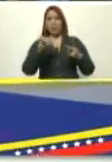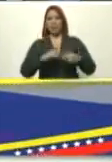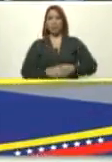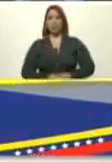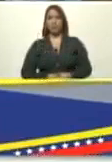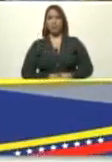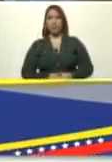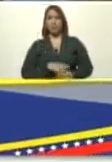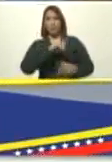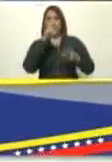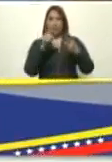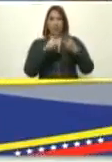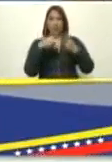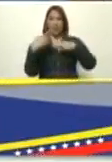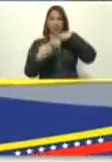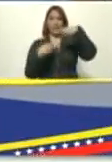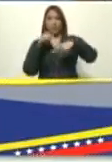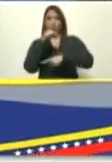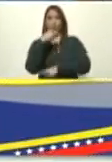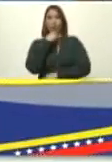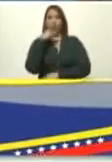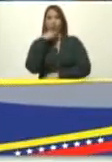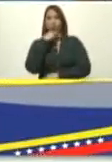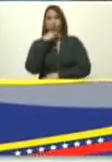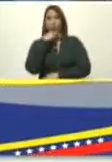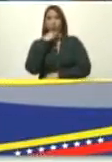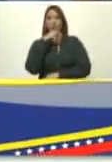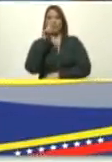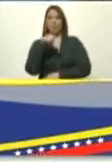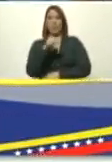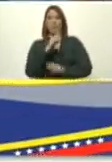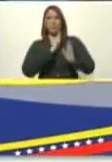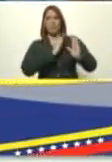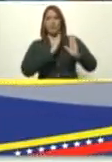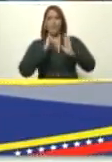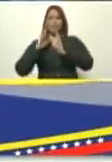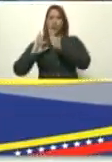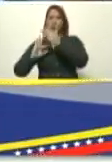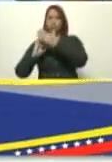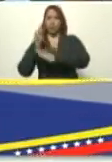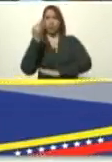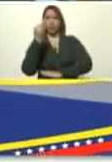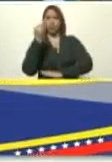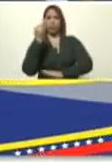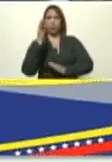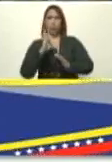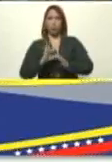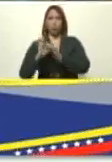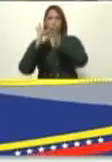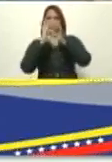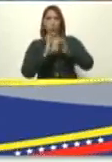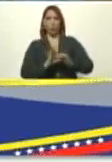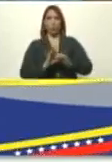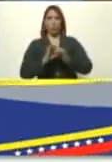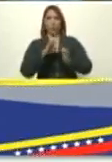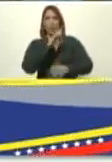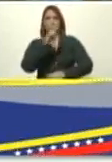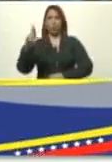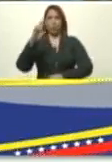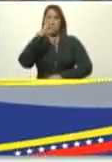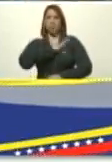Después vino la revolución de octubre y la organización, la fundación de la Unión de Repúblicas